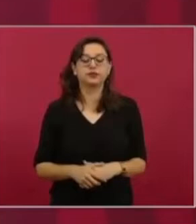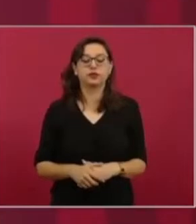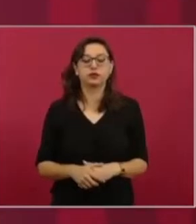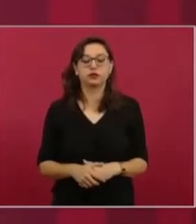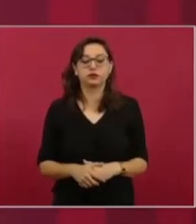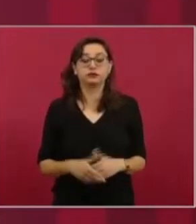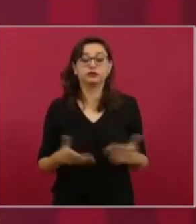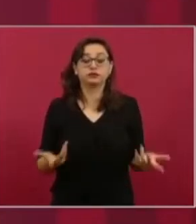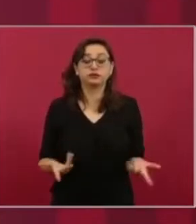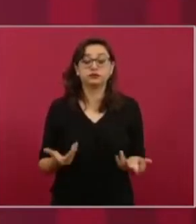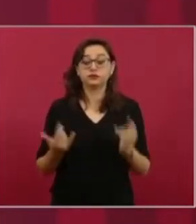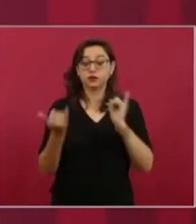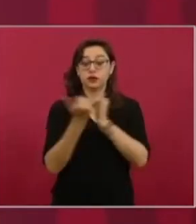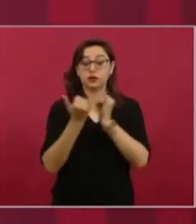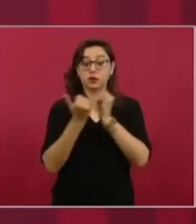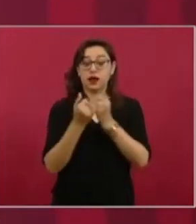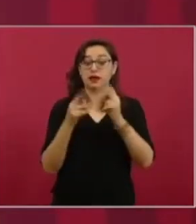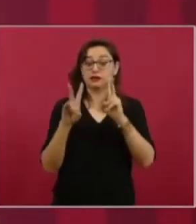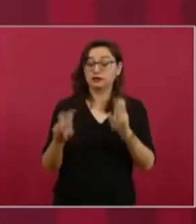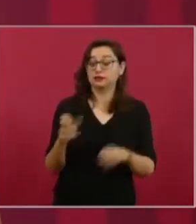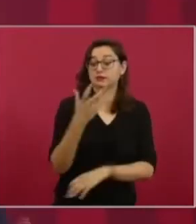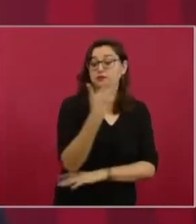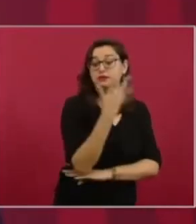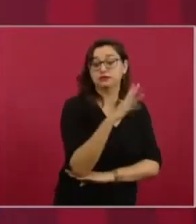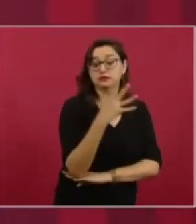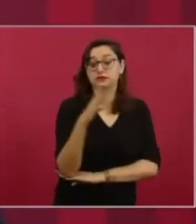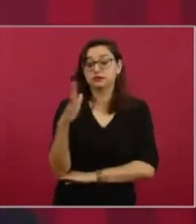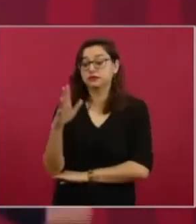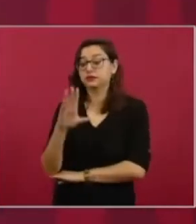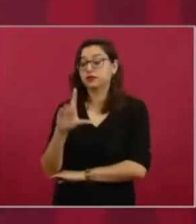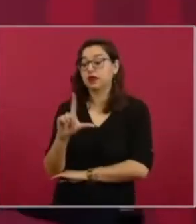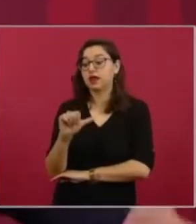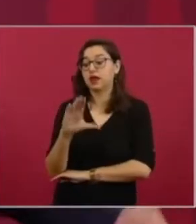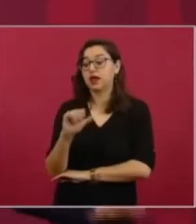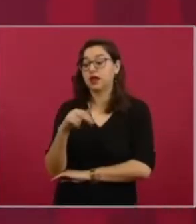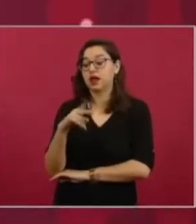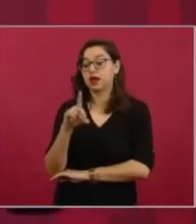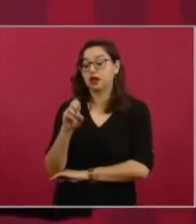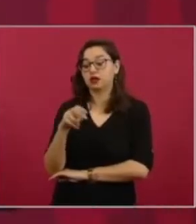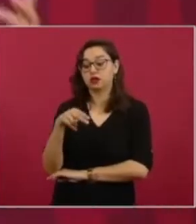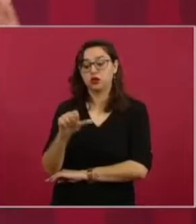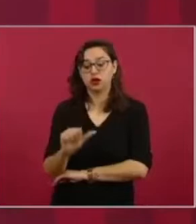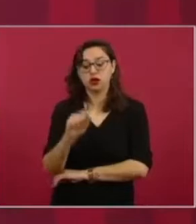la selva lacandona, después que